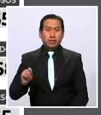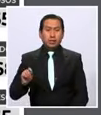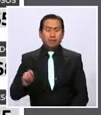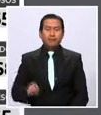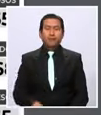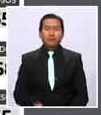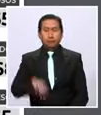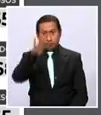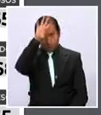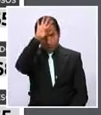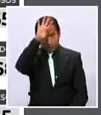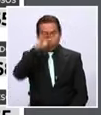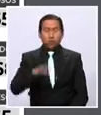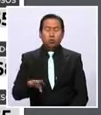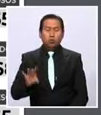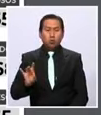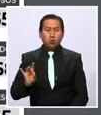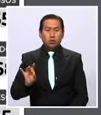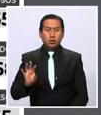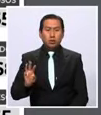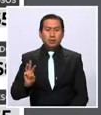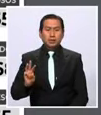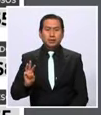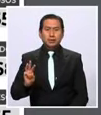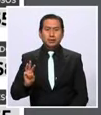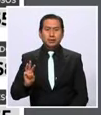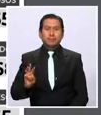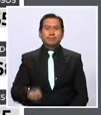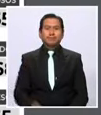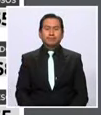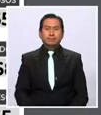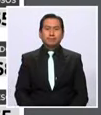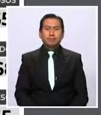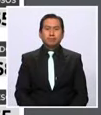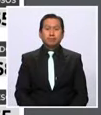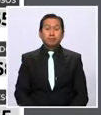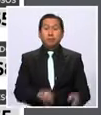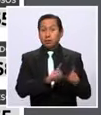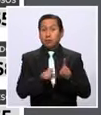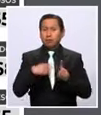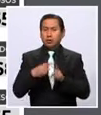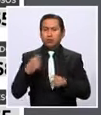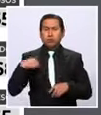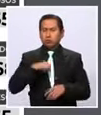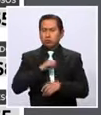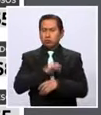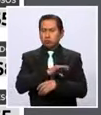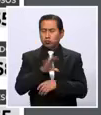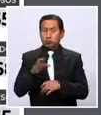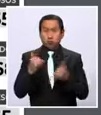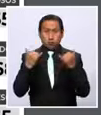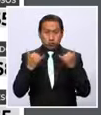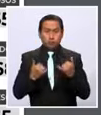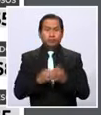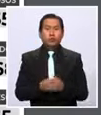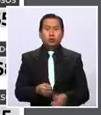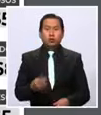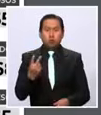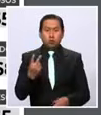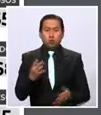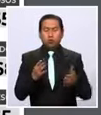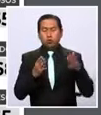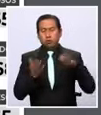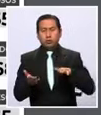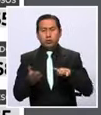beni 86 asimismo comunicamos hoy dos fallecimientos